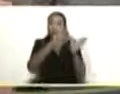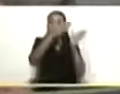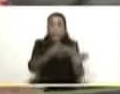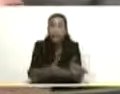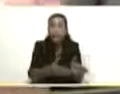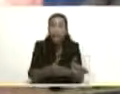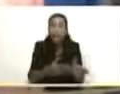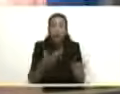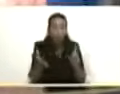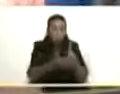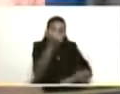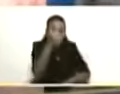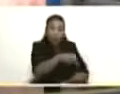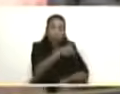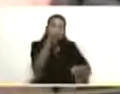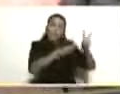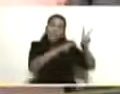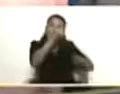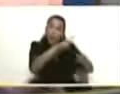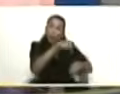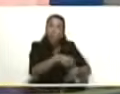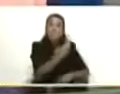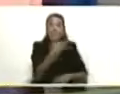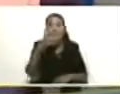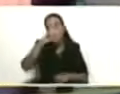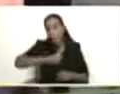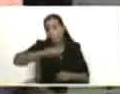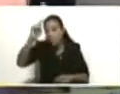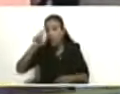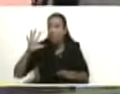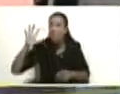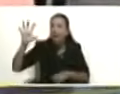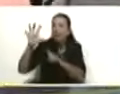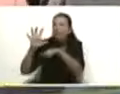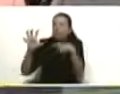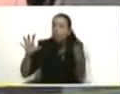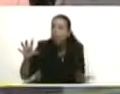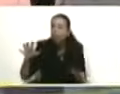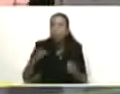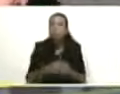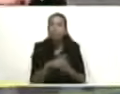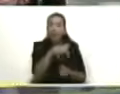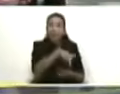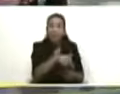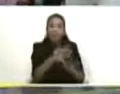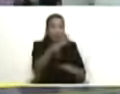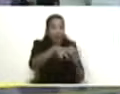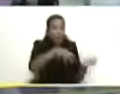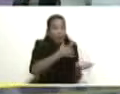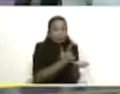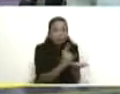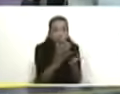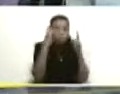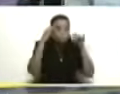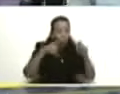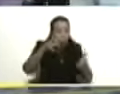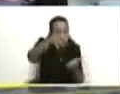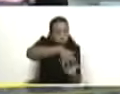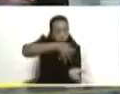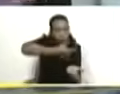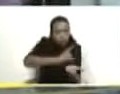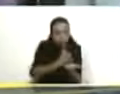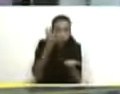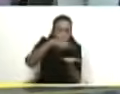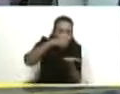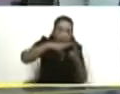usted va a encontrar en esta expoferia, 25 años de patria, aquí será la agricultura,